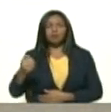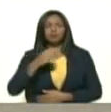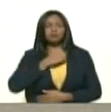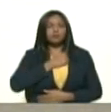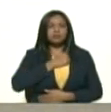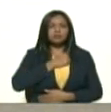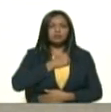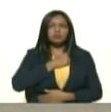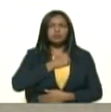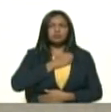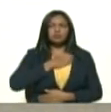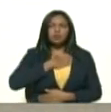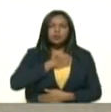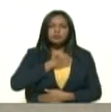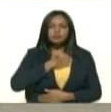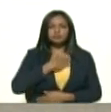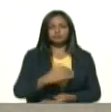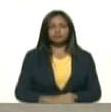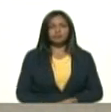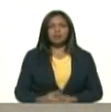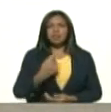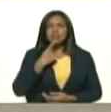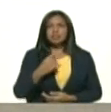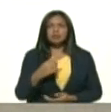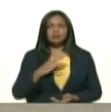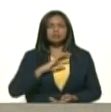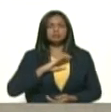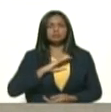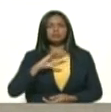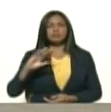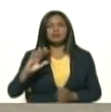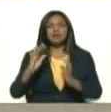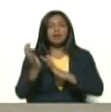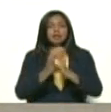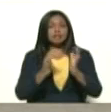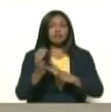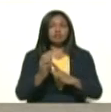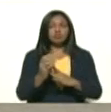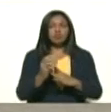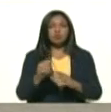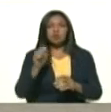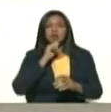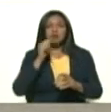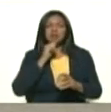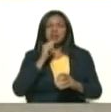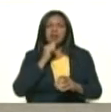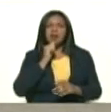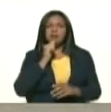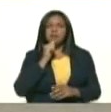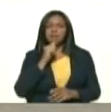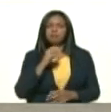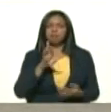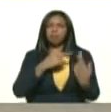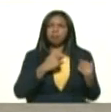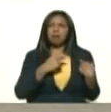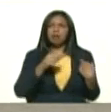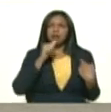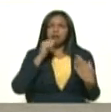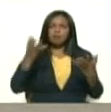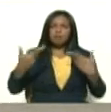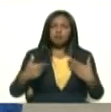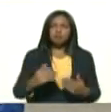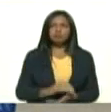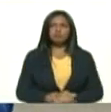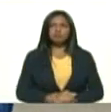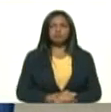corazón y digan: Cristo Redentor, ¿quién fue? ¿A quién nos mandó? Cristo